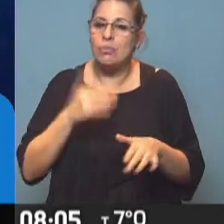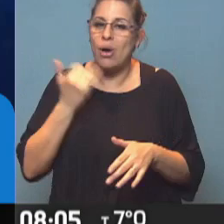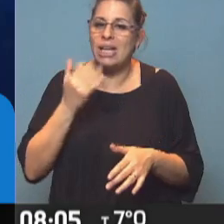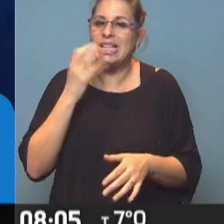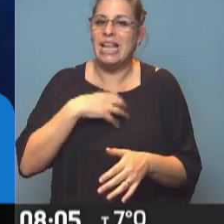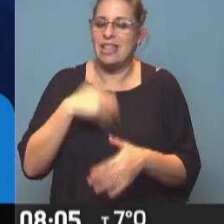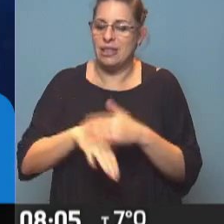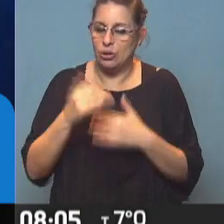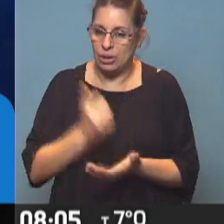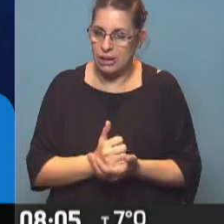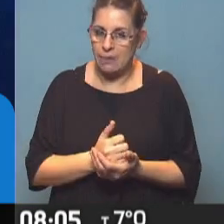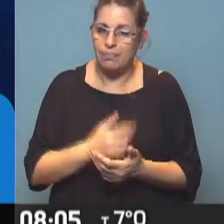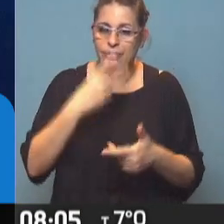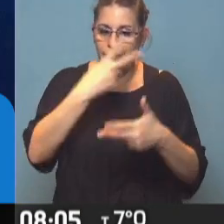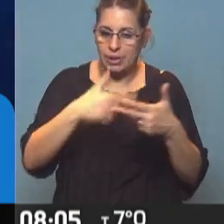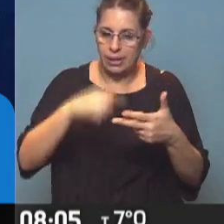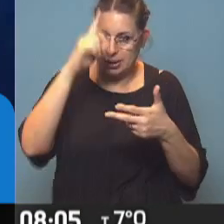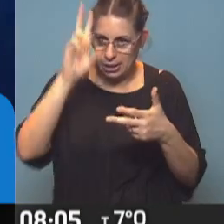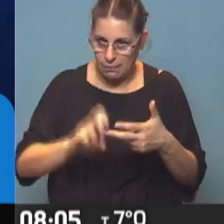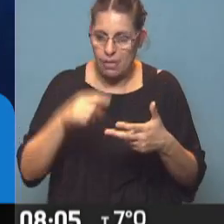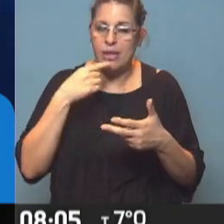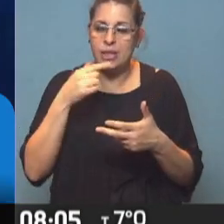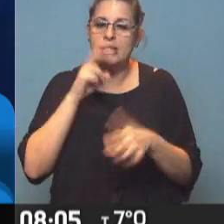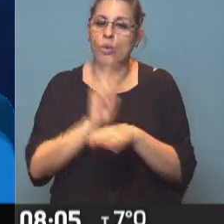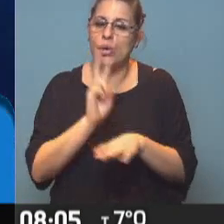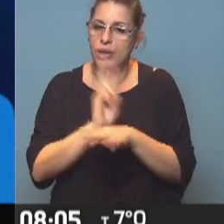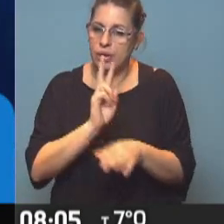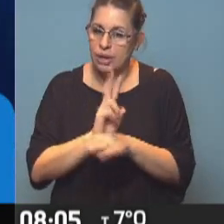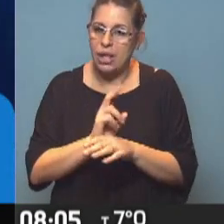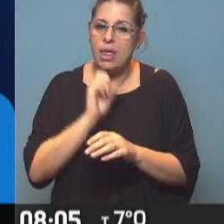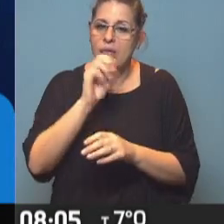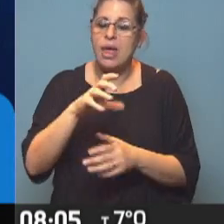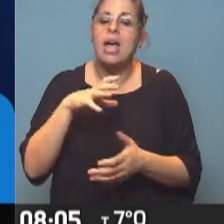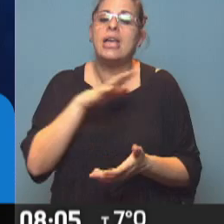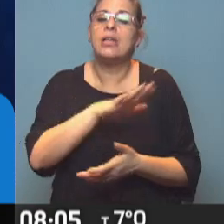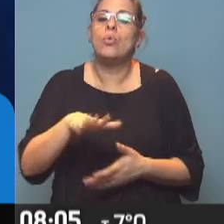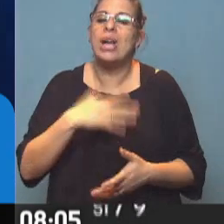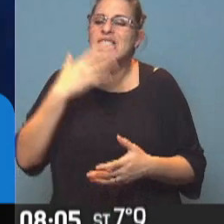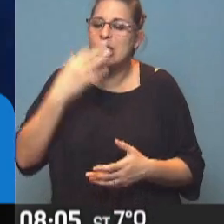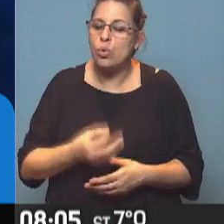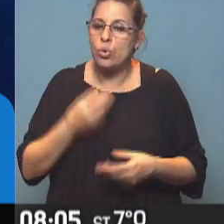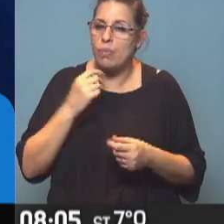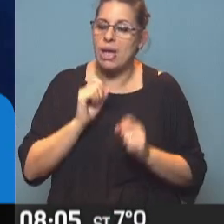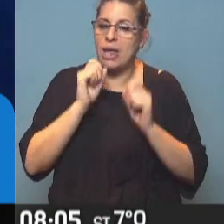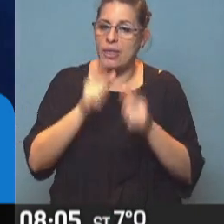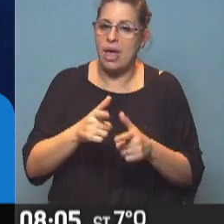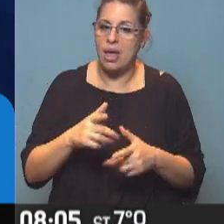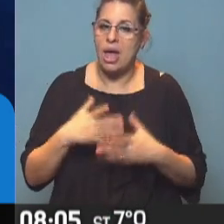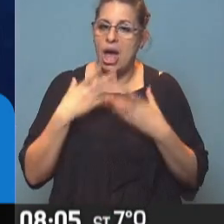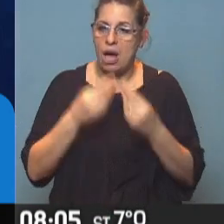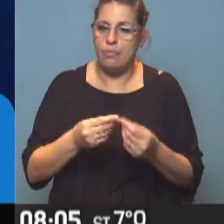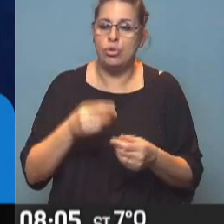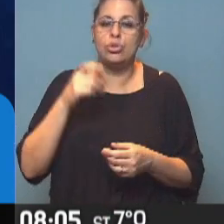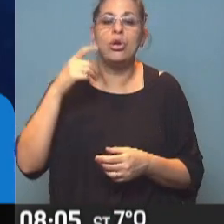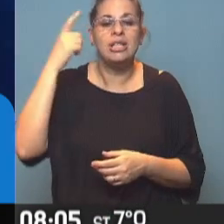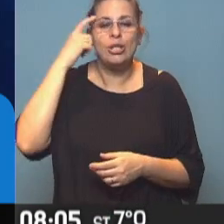entra en tres temas importantes. Uno, el tema que llamamos de la protección, asegurar un espacio amigable, seguro, para brindar apoyo